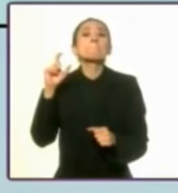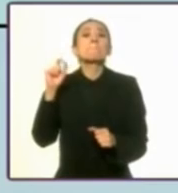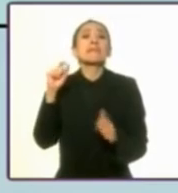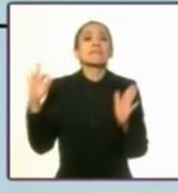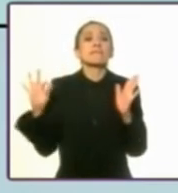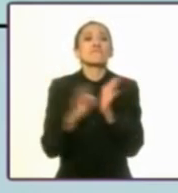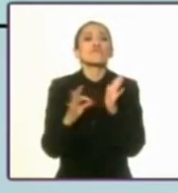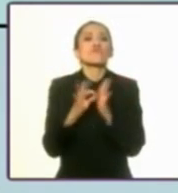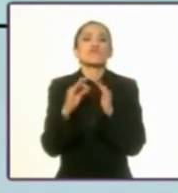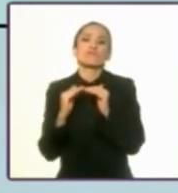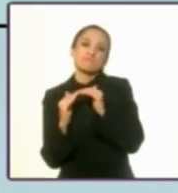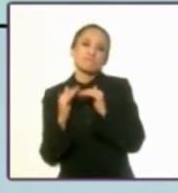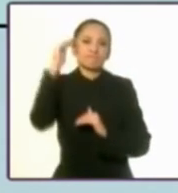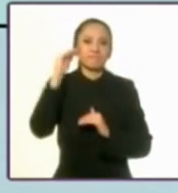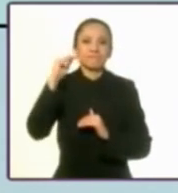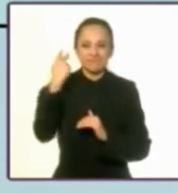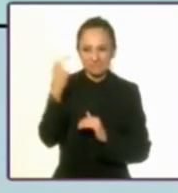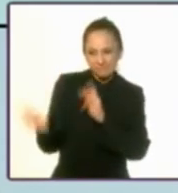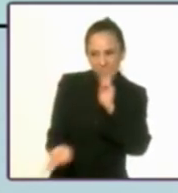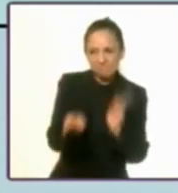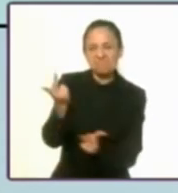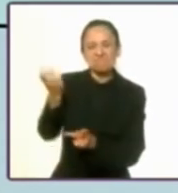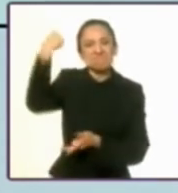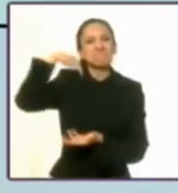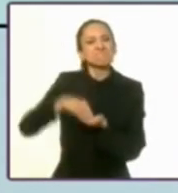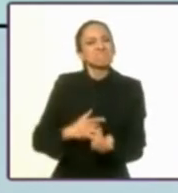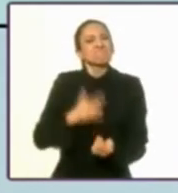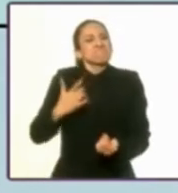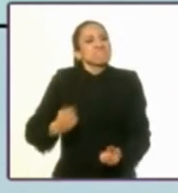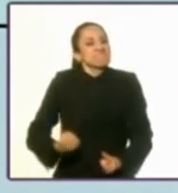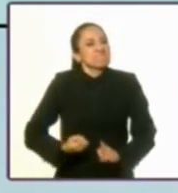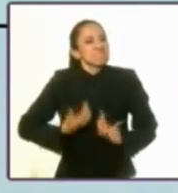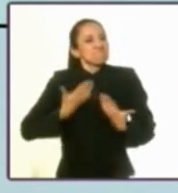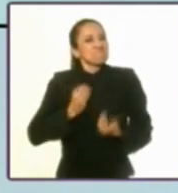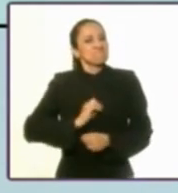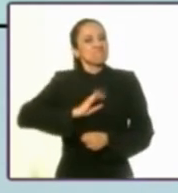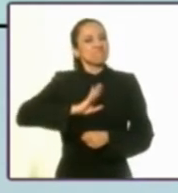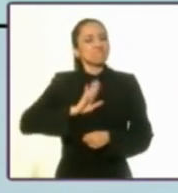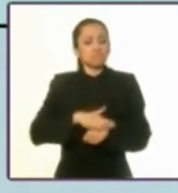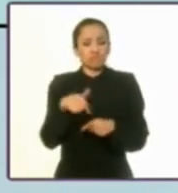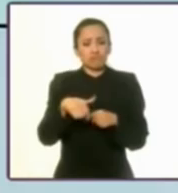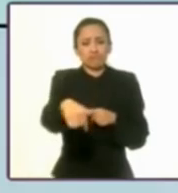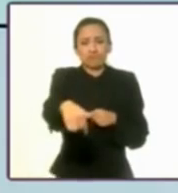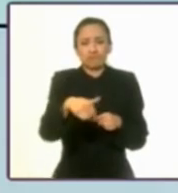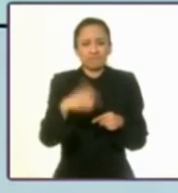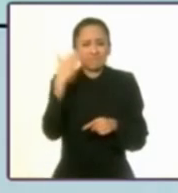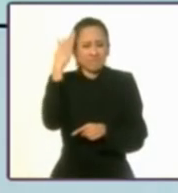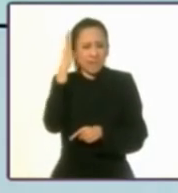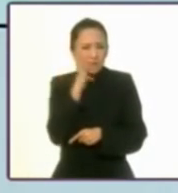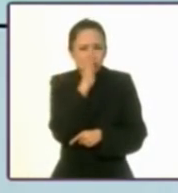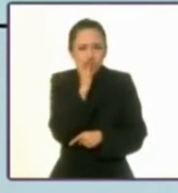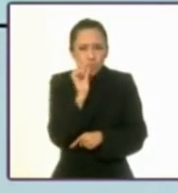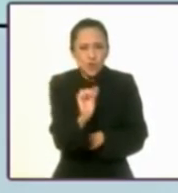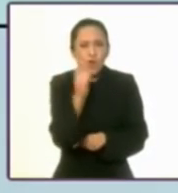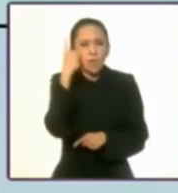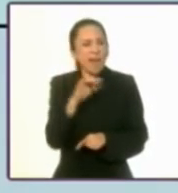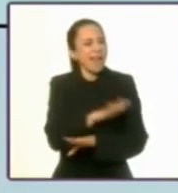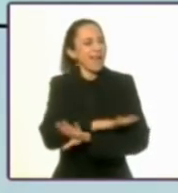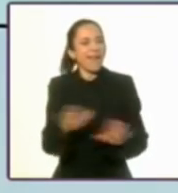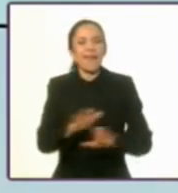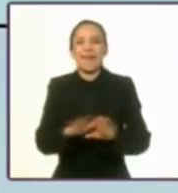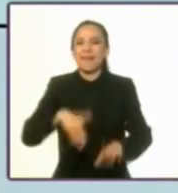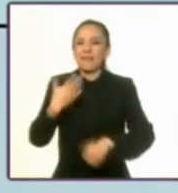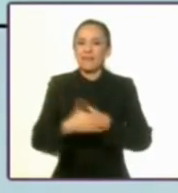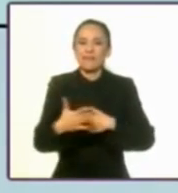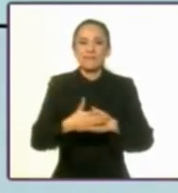y la verdad es que estoy muy entusiasmada porque ya queda muy poco tiempo para que podamos iniciar la transformación de la ciudad de